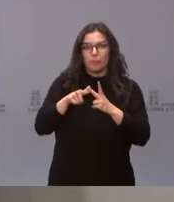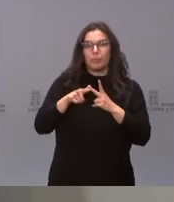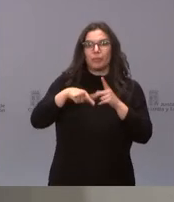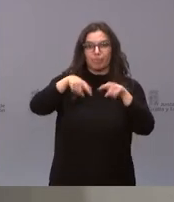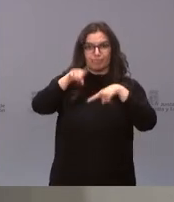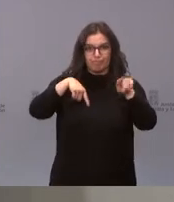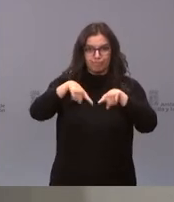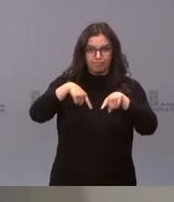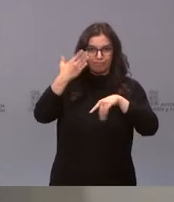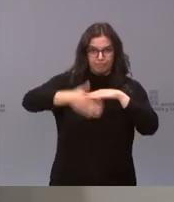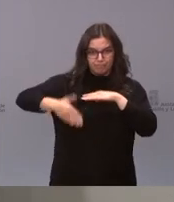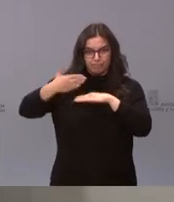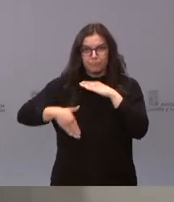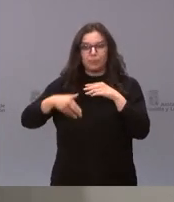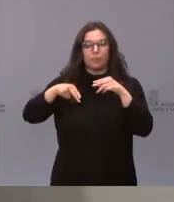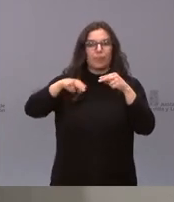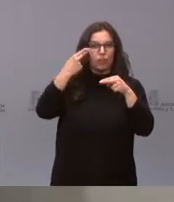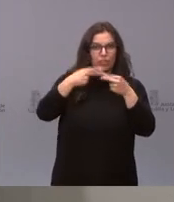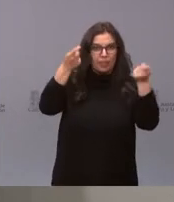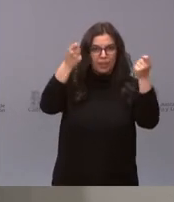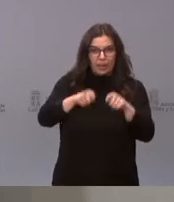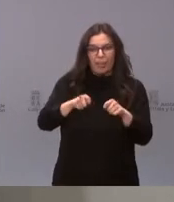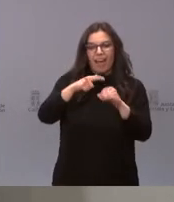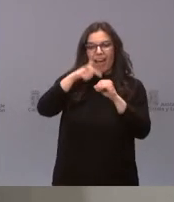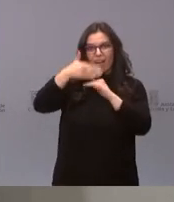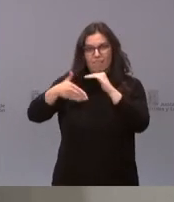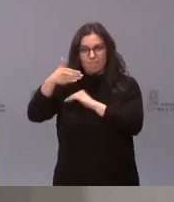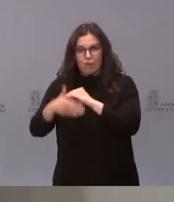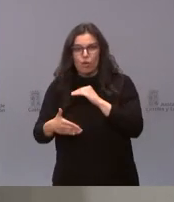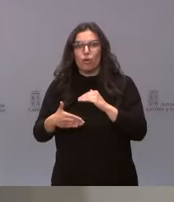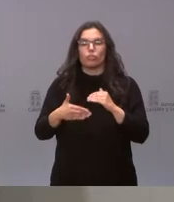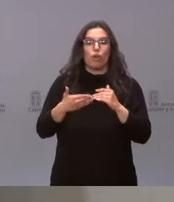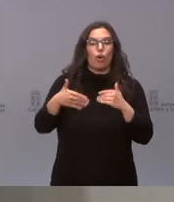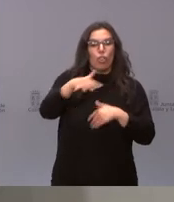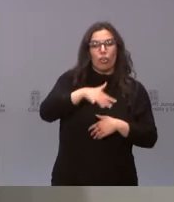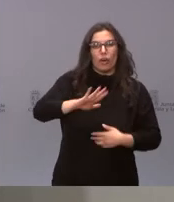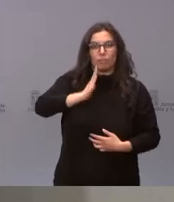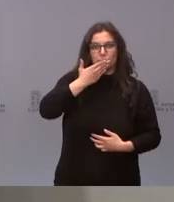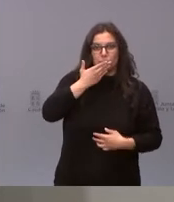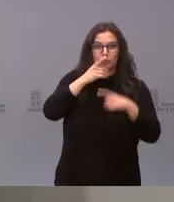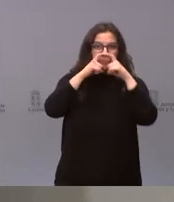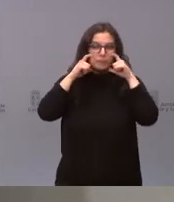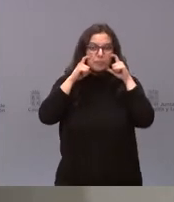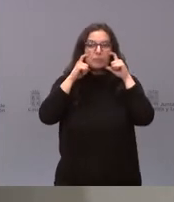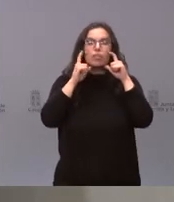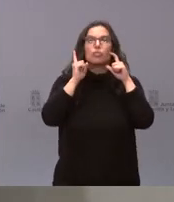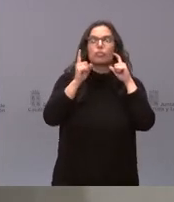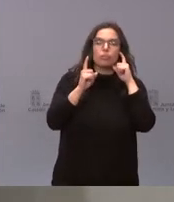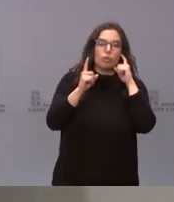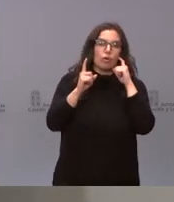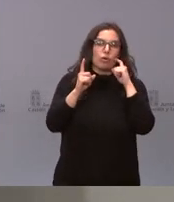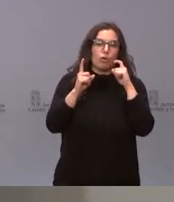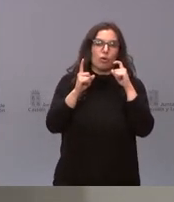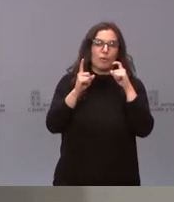los aforos y medidas más limitativas de estancia en sitios cerrados retirando la mascarilla en ámbitos donde en